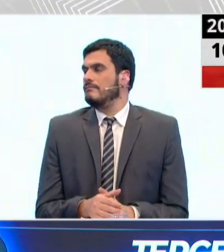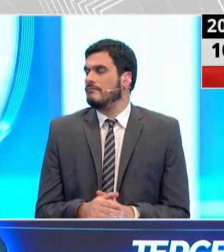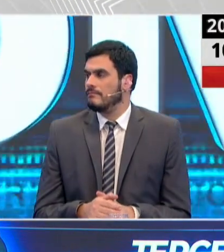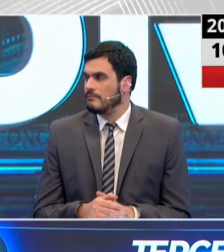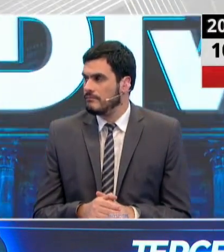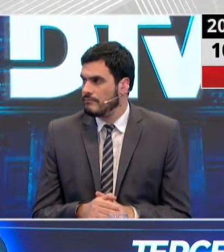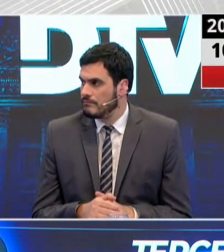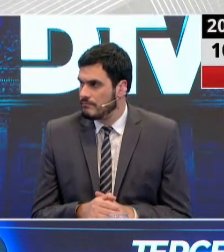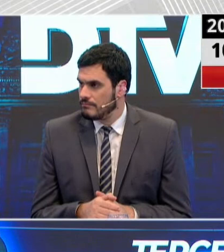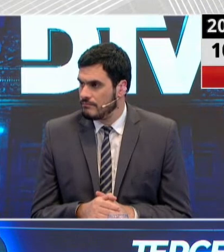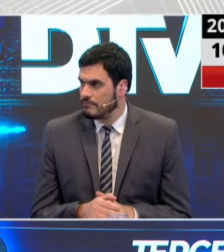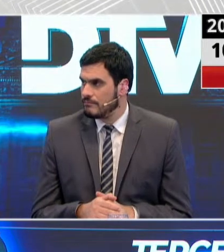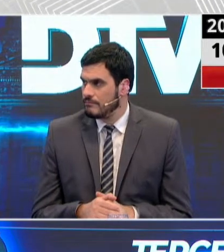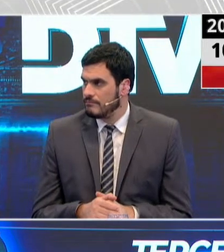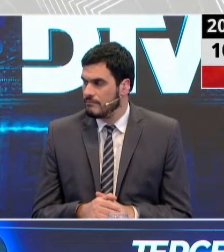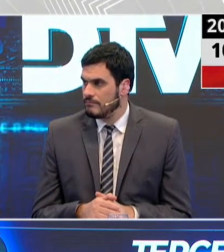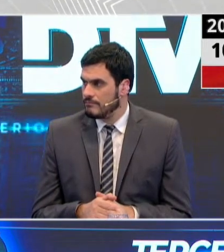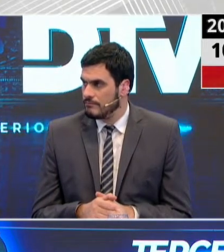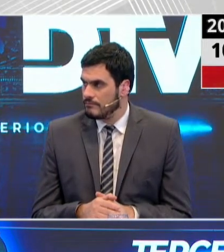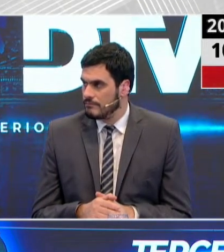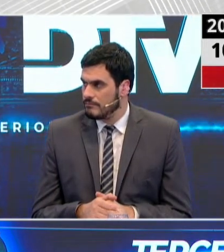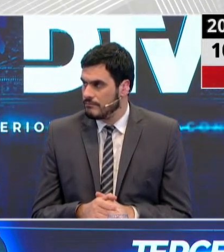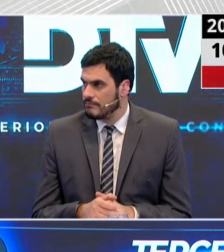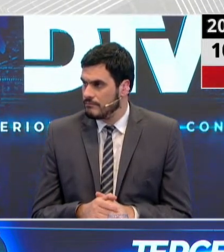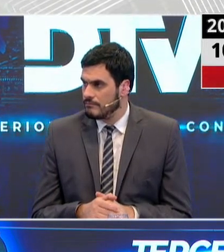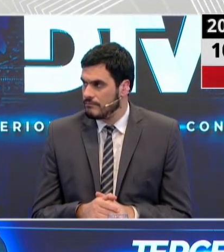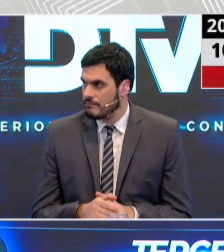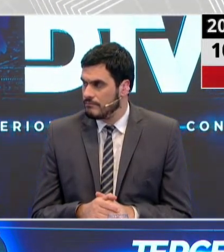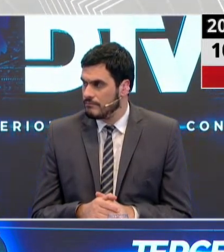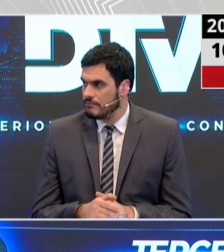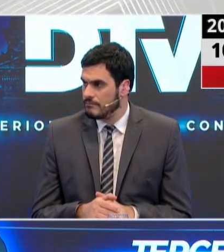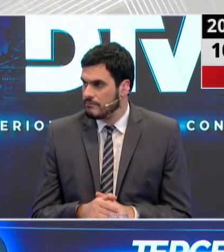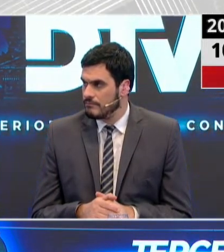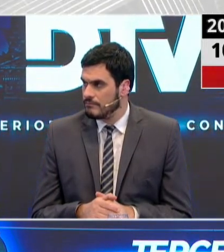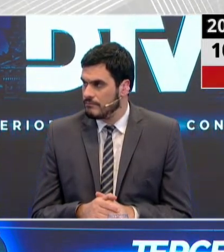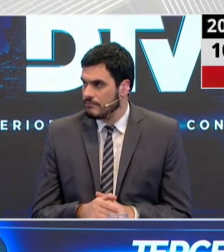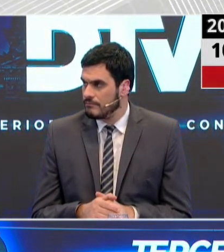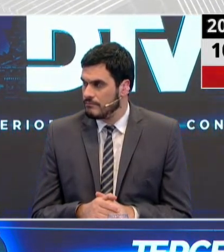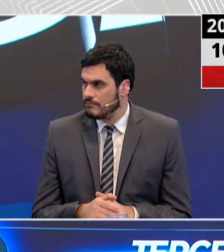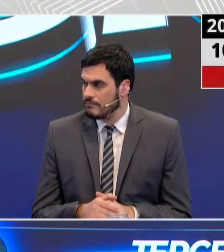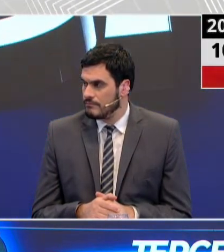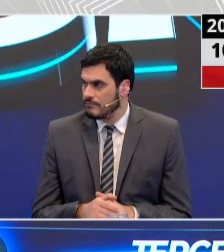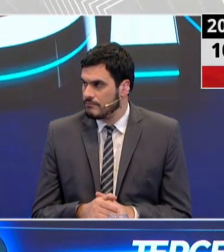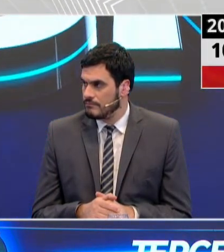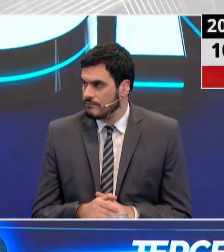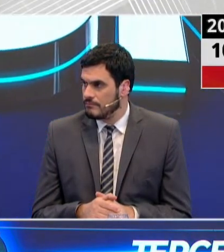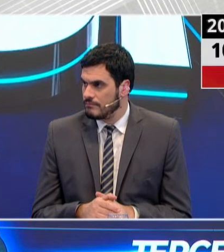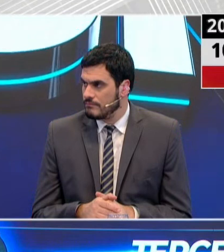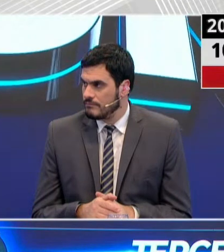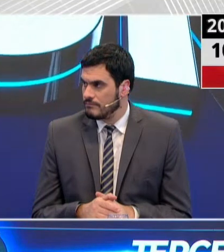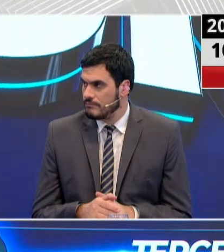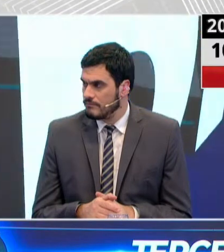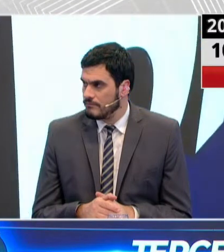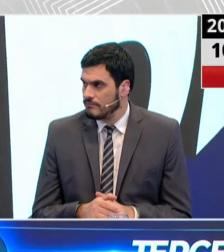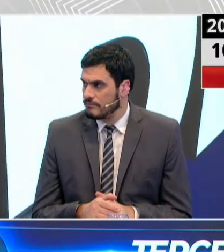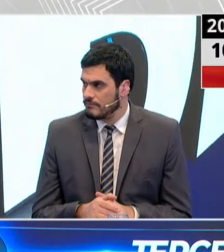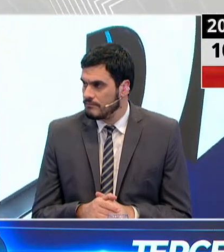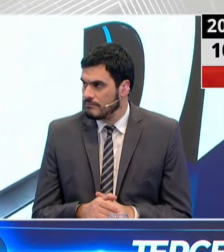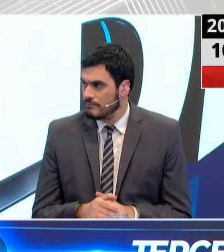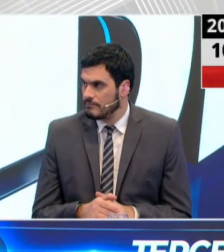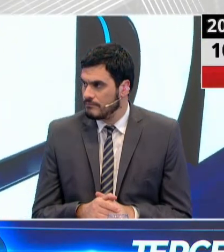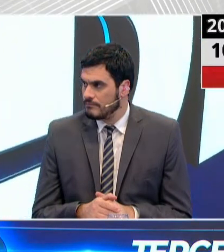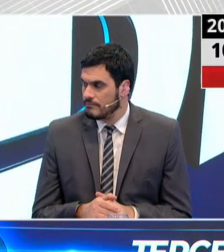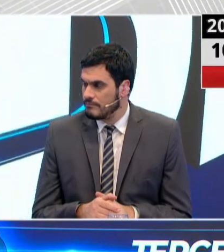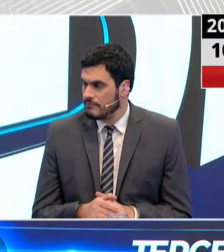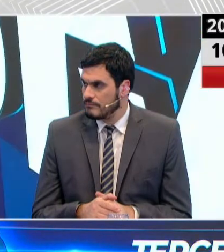con D'Alessandro y supuestamente pagado por un medio de comunicación, por un grupo de medios. Y esa investigación está